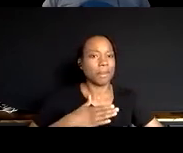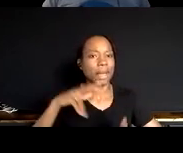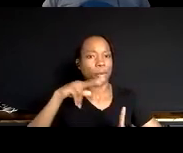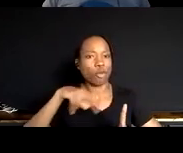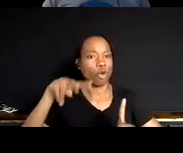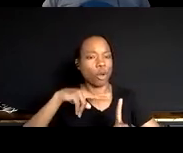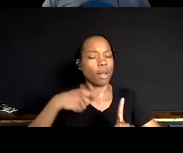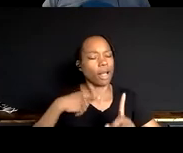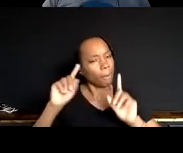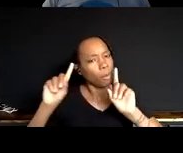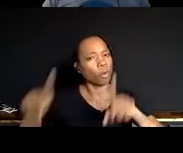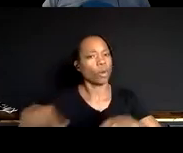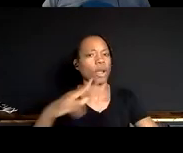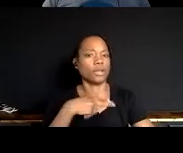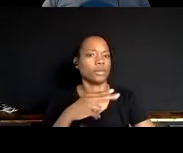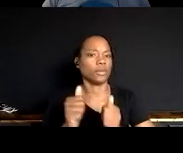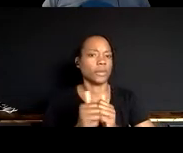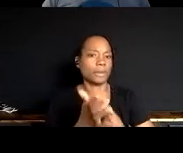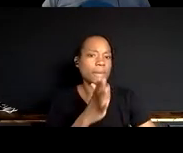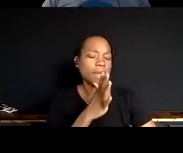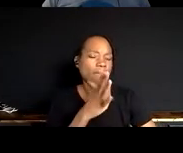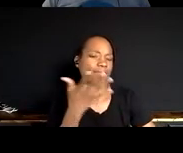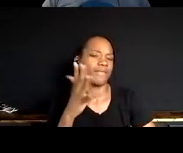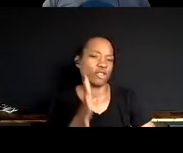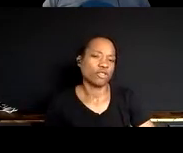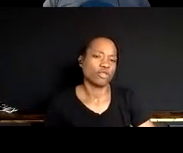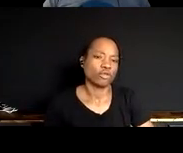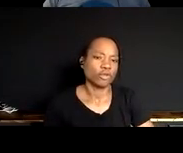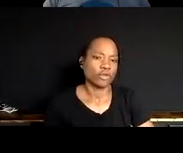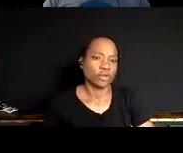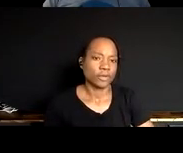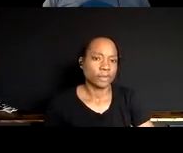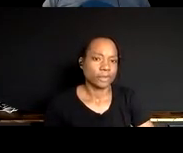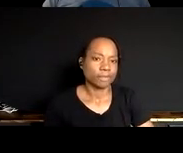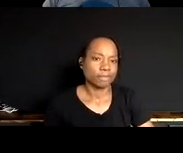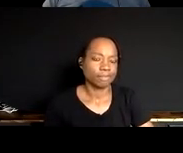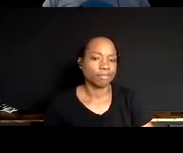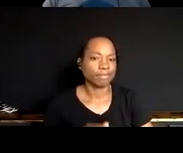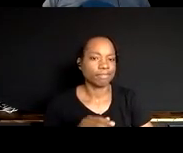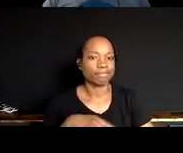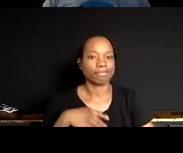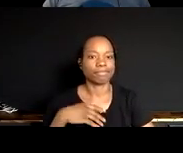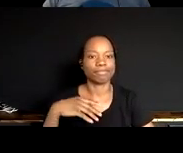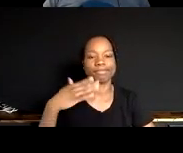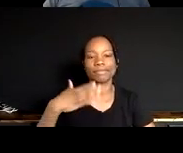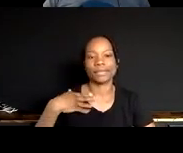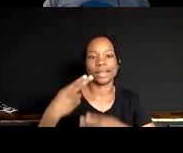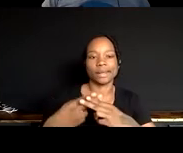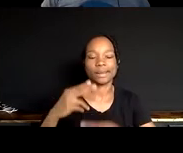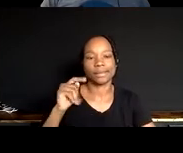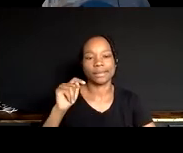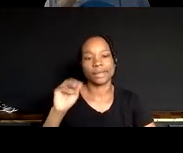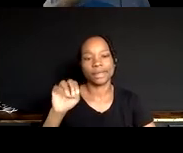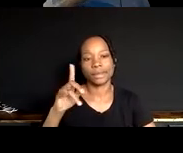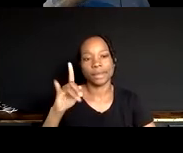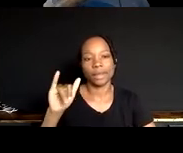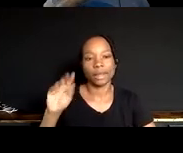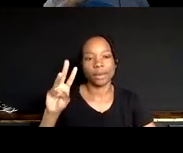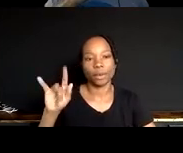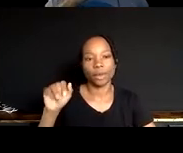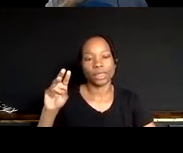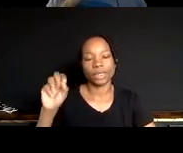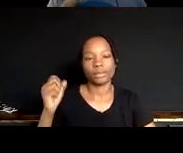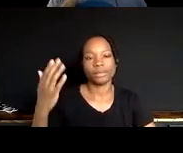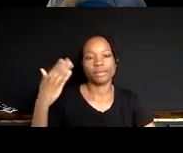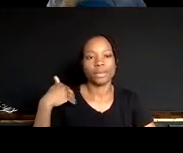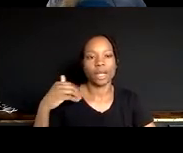Yo siempre digo que voy a llevarla como quiera al hospital, aunque sea una violación de mi probatoria. Mi nombre es Timothy Williams. En octubre